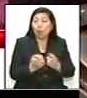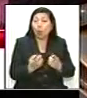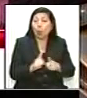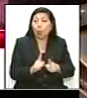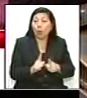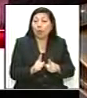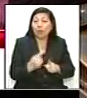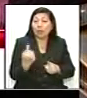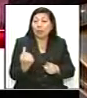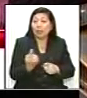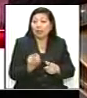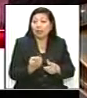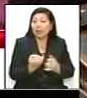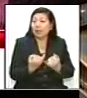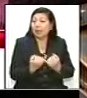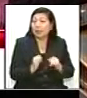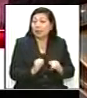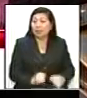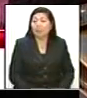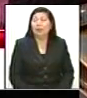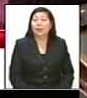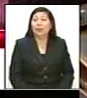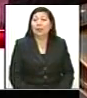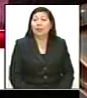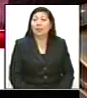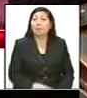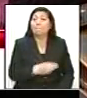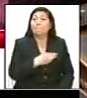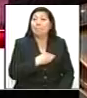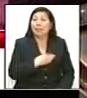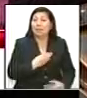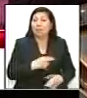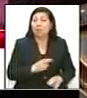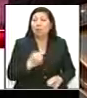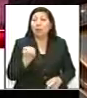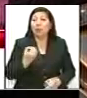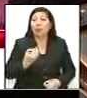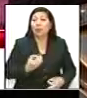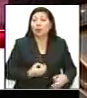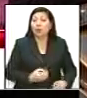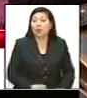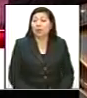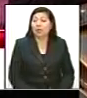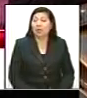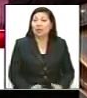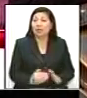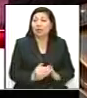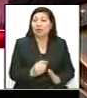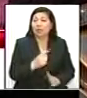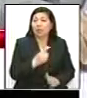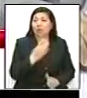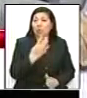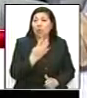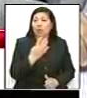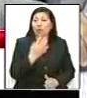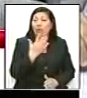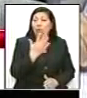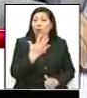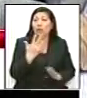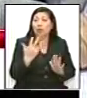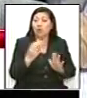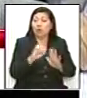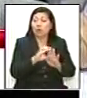la autonomía y la independencia al Ministerio Público y el Poder Judicial en el artículo 158